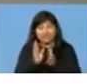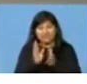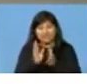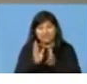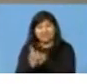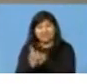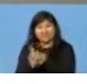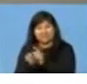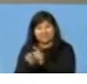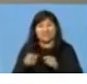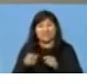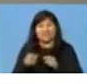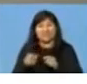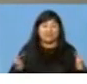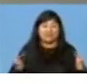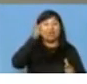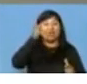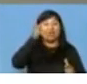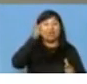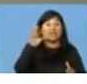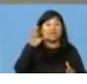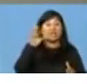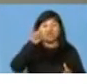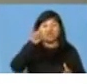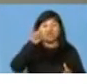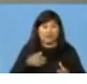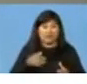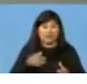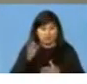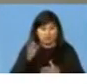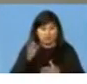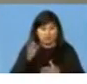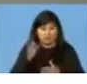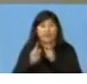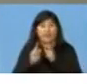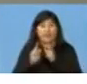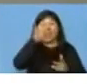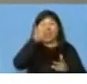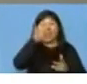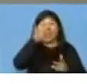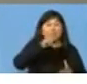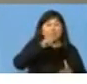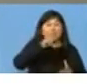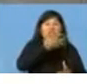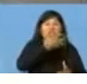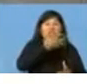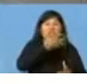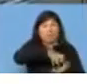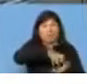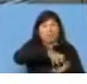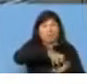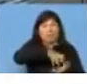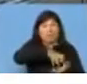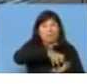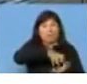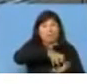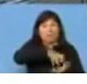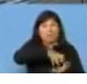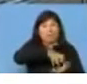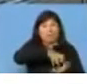restante lo manda a cementeras, a empresas que lo utilizan como insumo de energía, que es